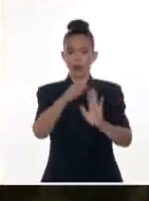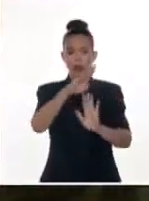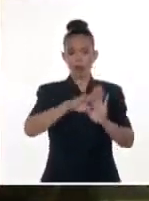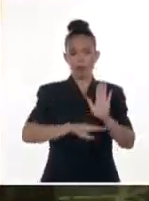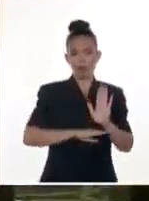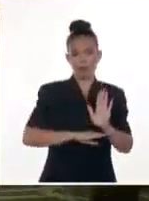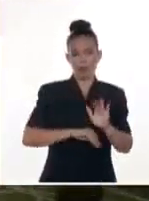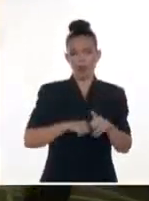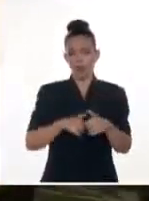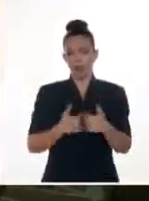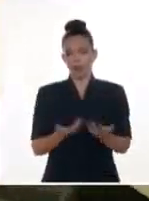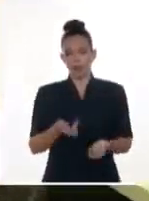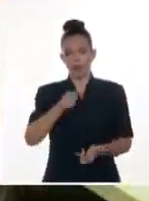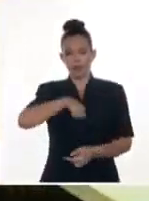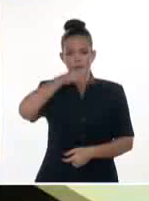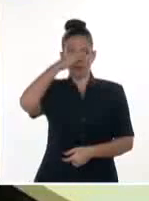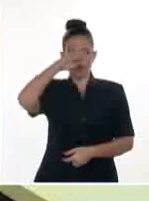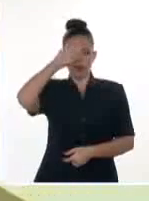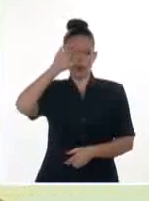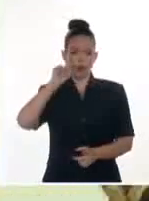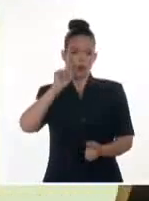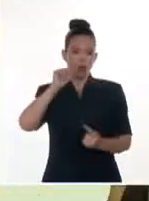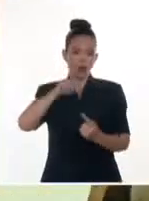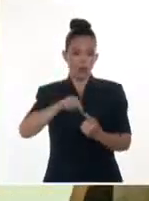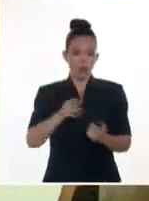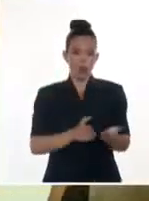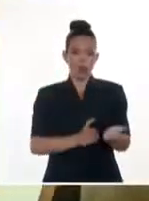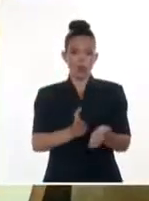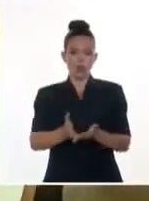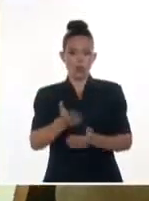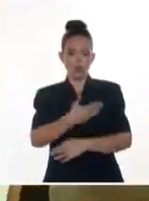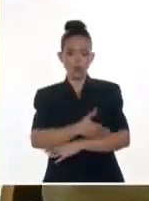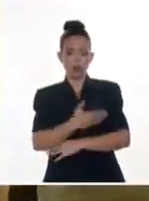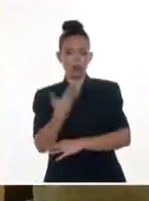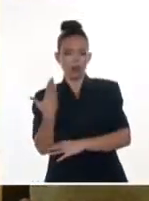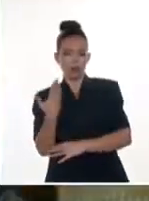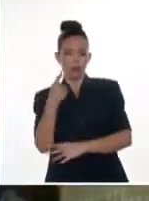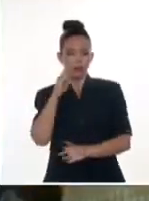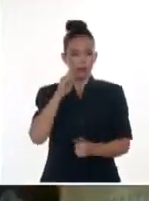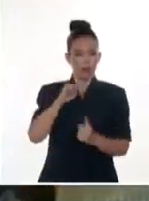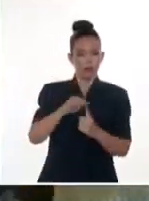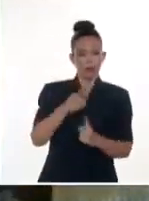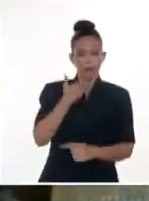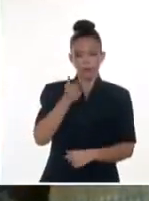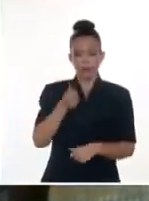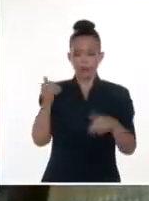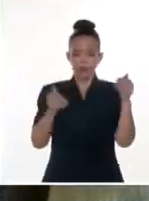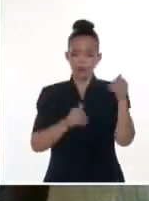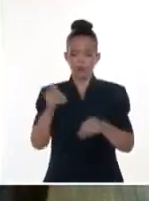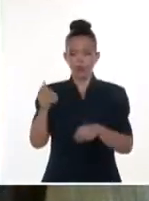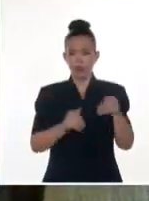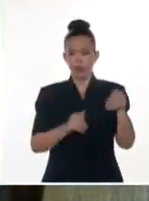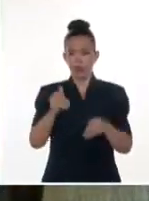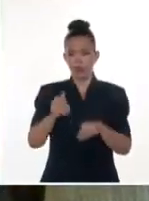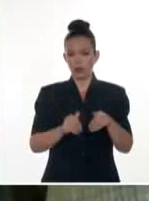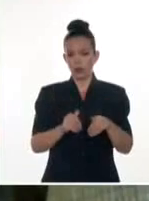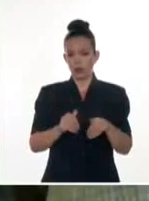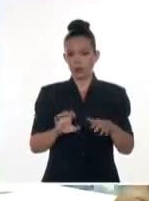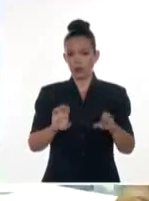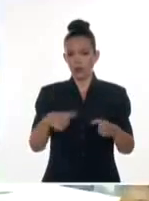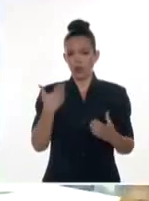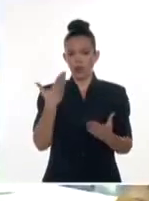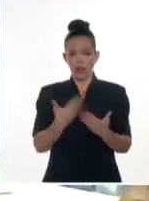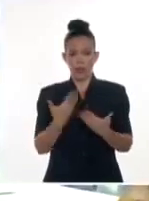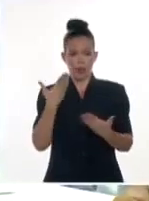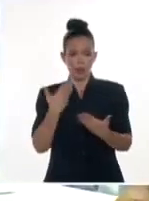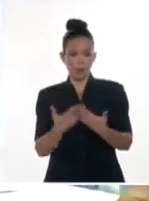gobierno revolucionario para continuar eliminando obstáculos y propiciar la participación de empresarios extranjeros,